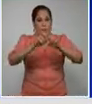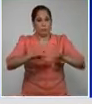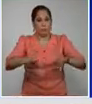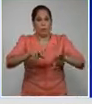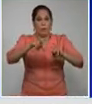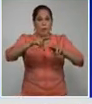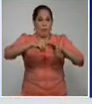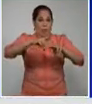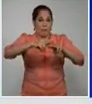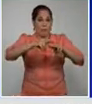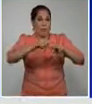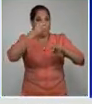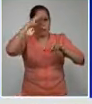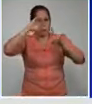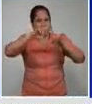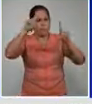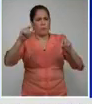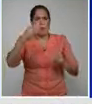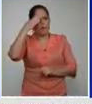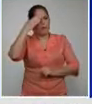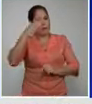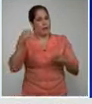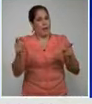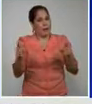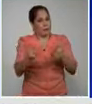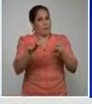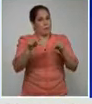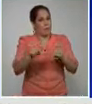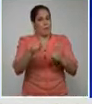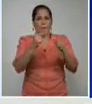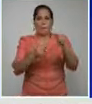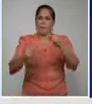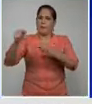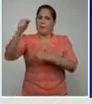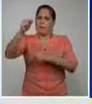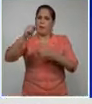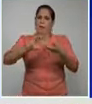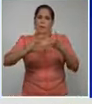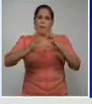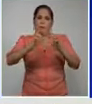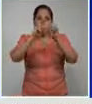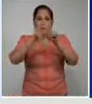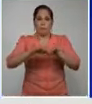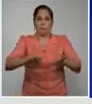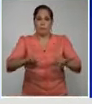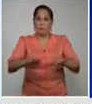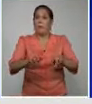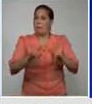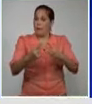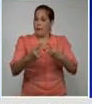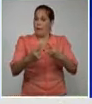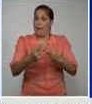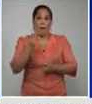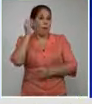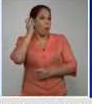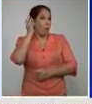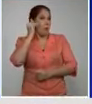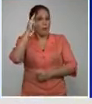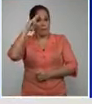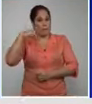doctor. Le agradecemos por este resumen apretado hoy de las principales variables epidemiológicas. Por supuesto, para darle paso al